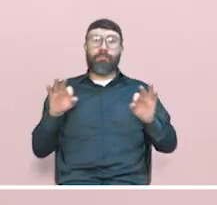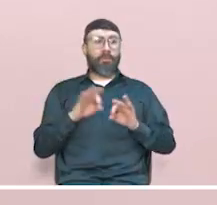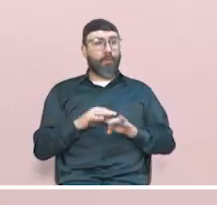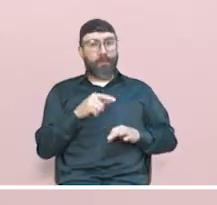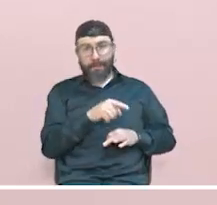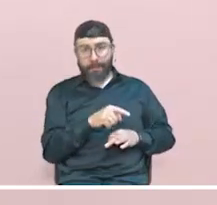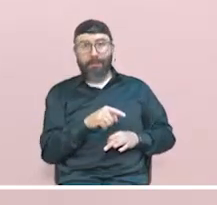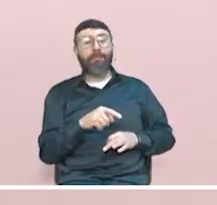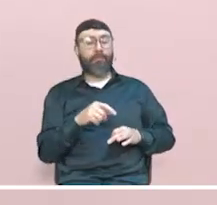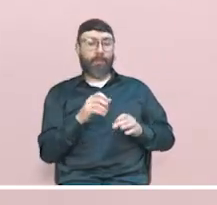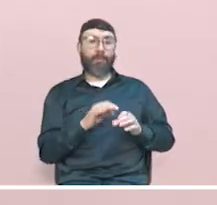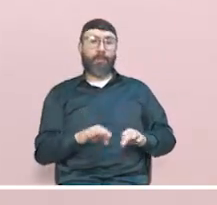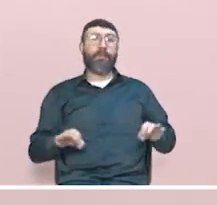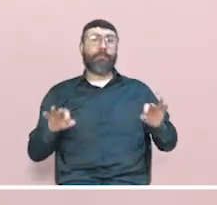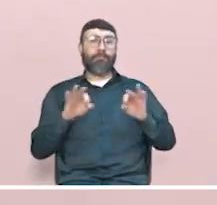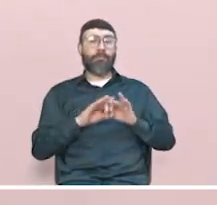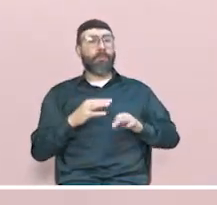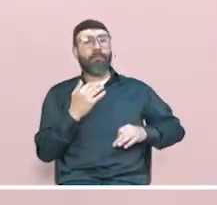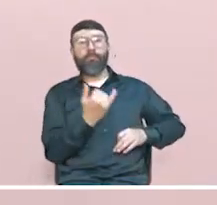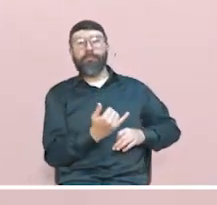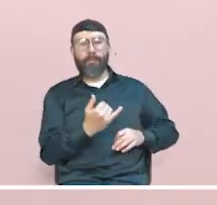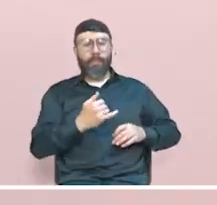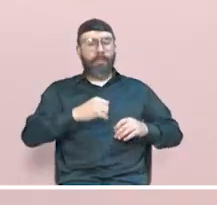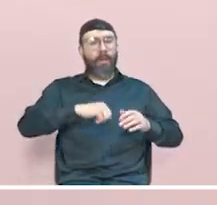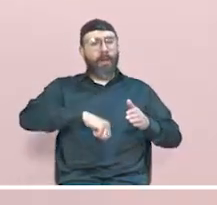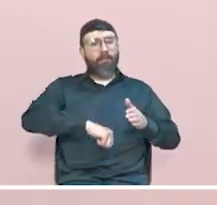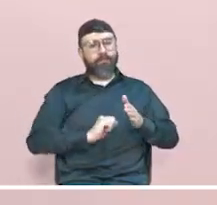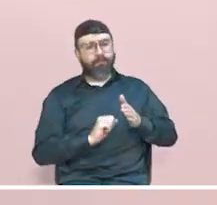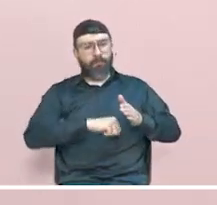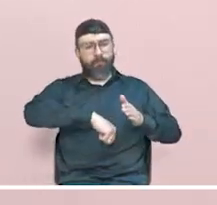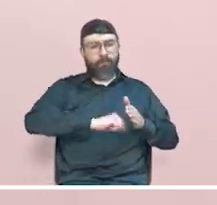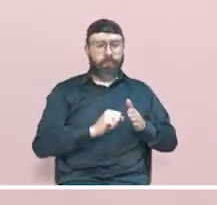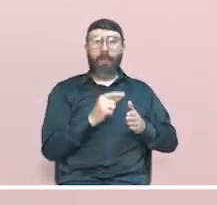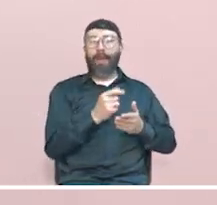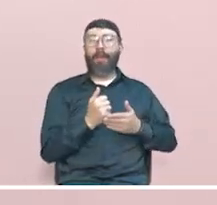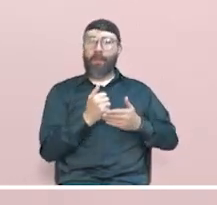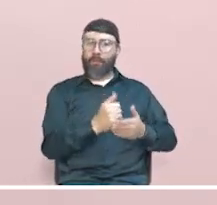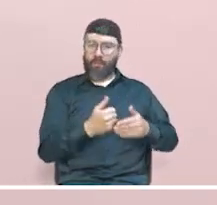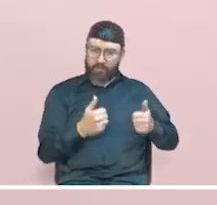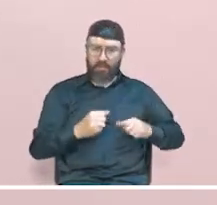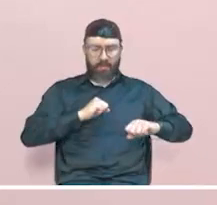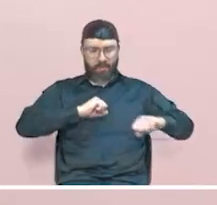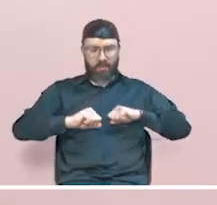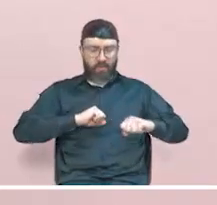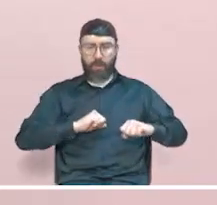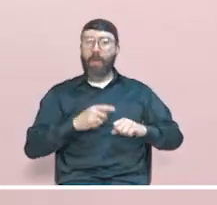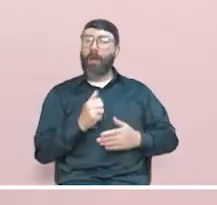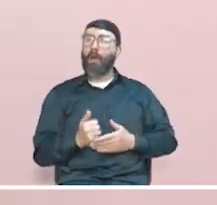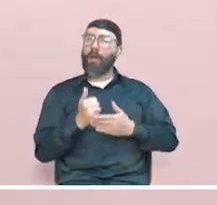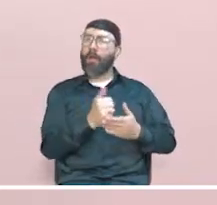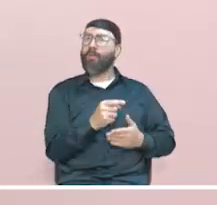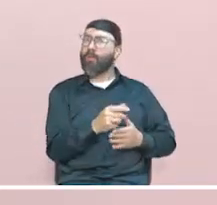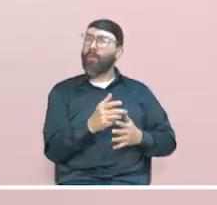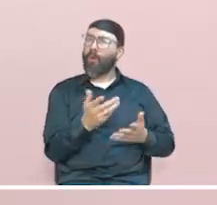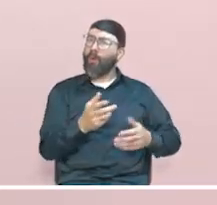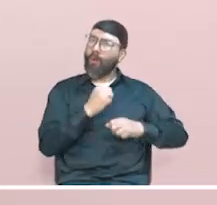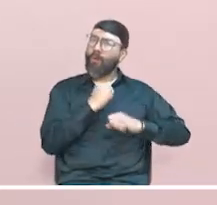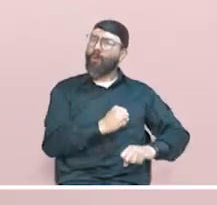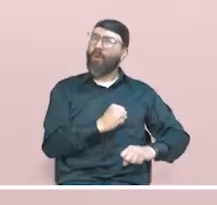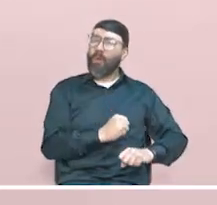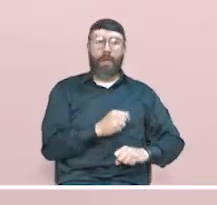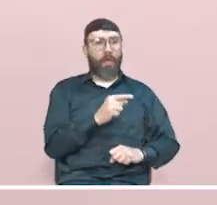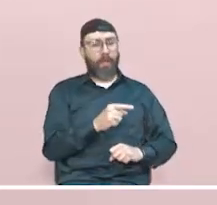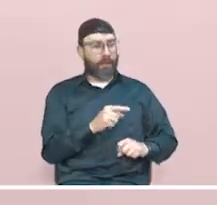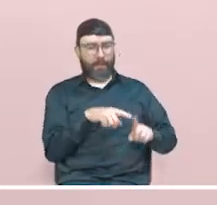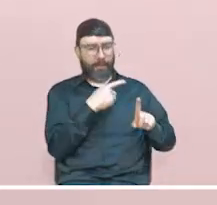palanca porque nos va a ayudar a mantener una buena fuerza. Entonces hay que ayudarle fortaleciendo las estructuras